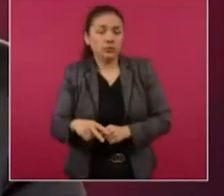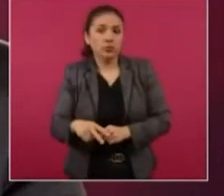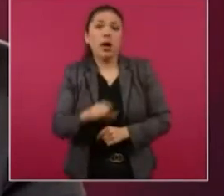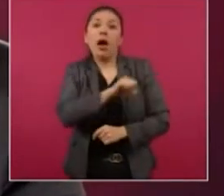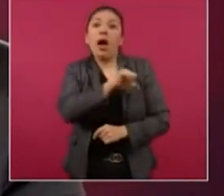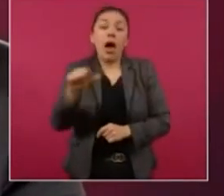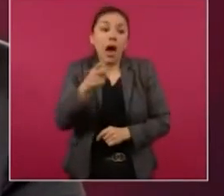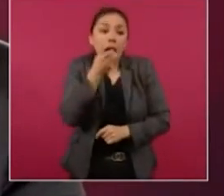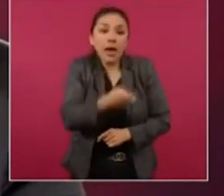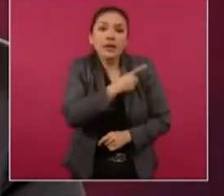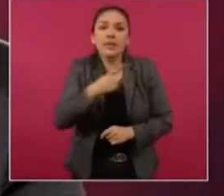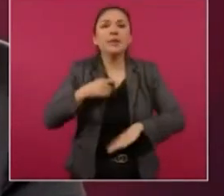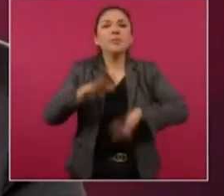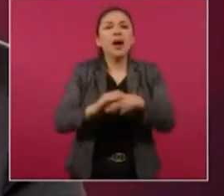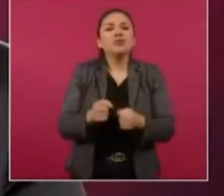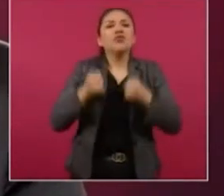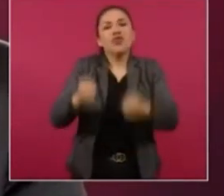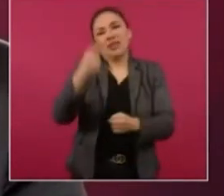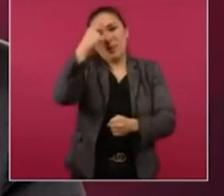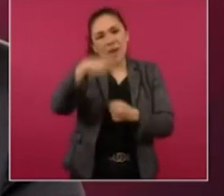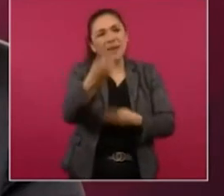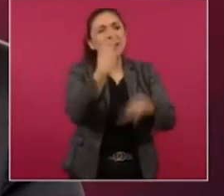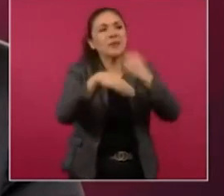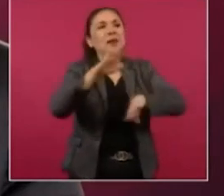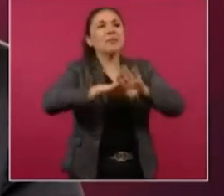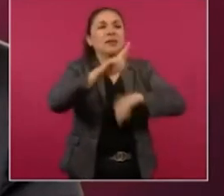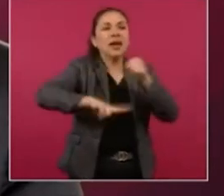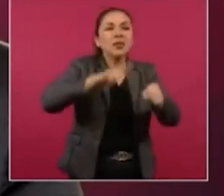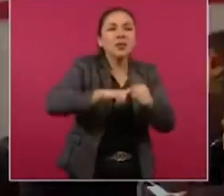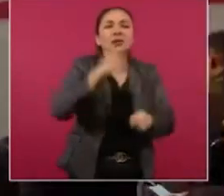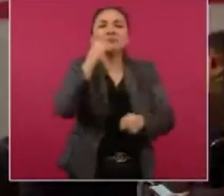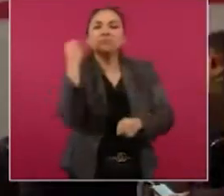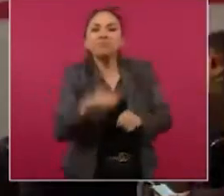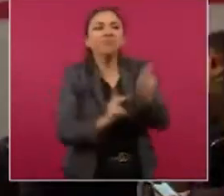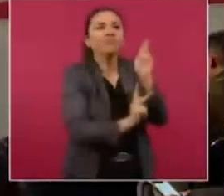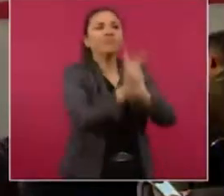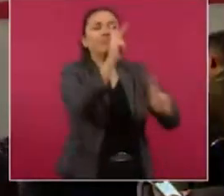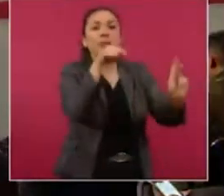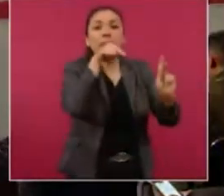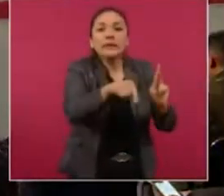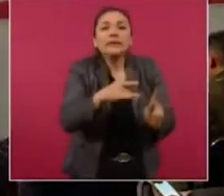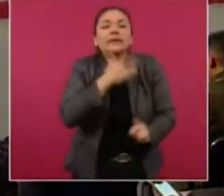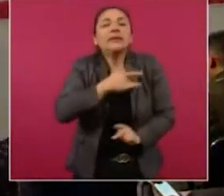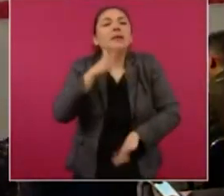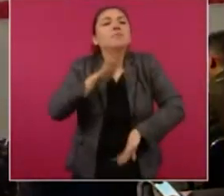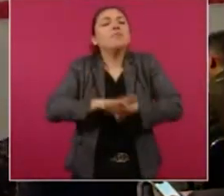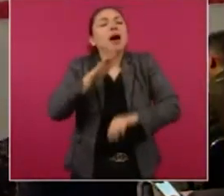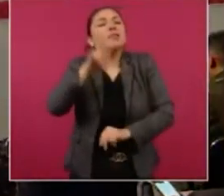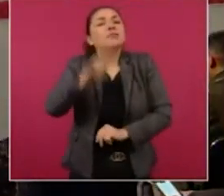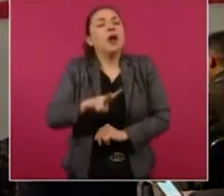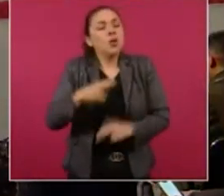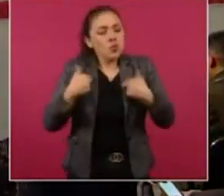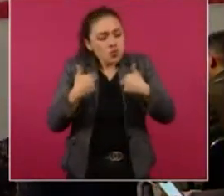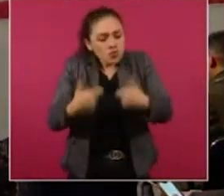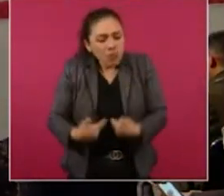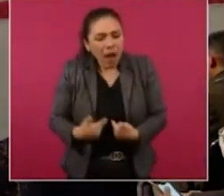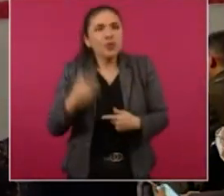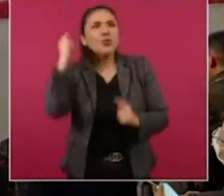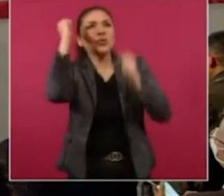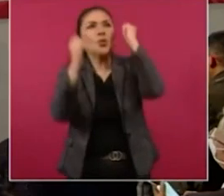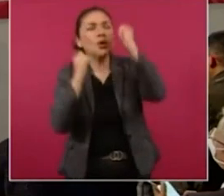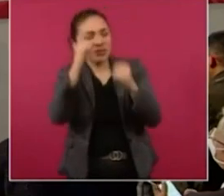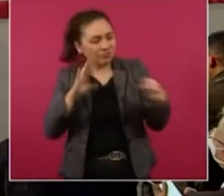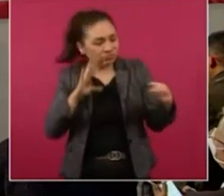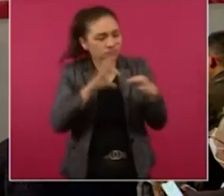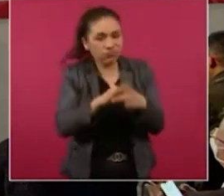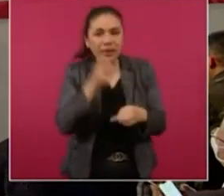¿no? Esta, insisto, así como hemos hecho una crítica a la decisión